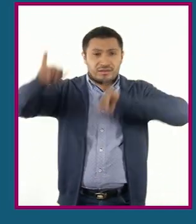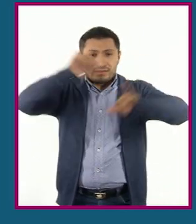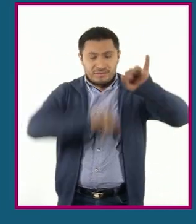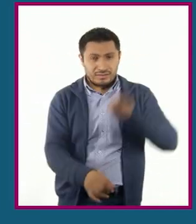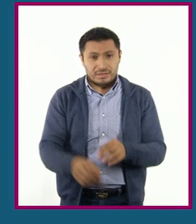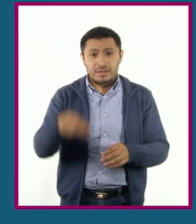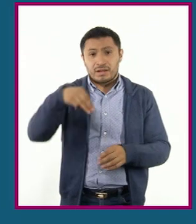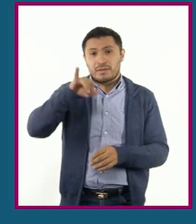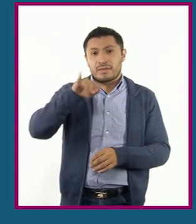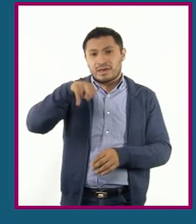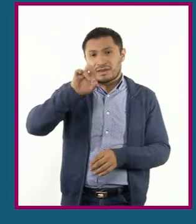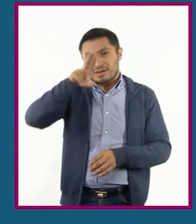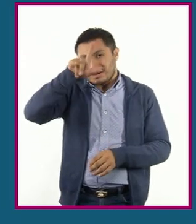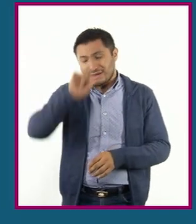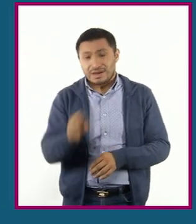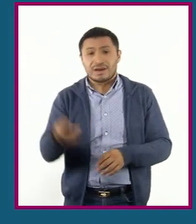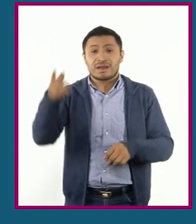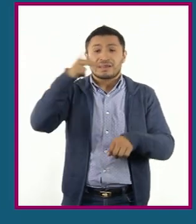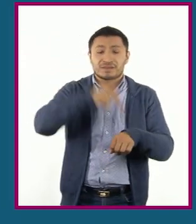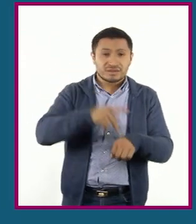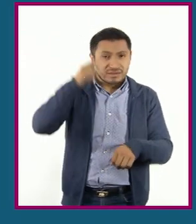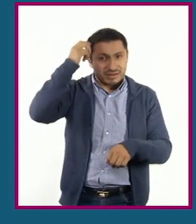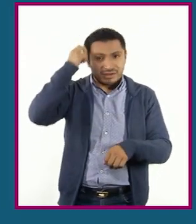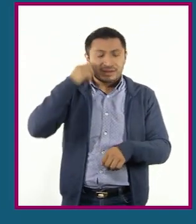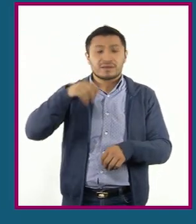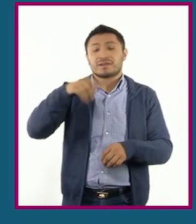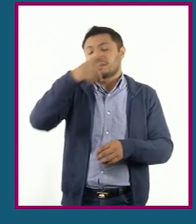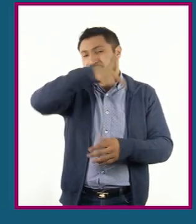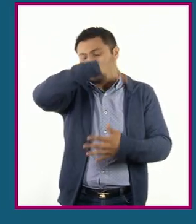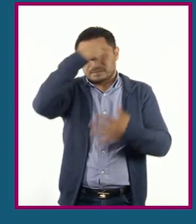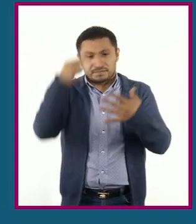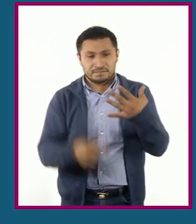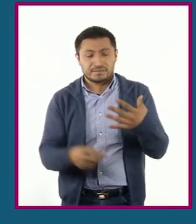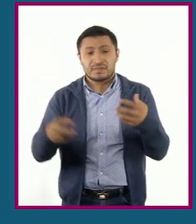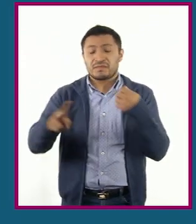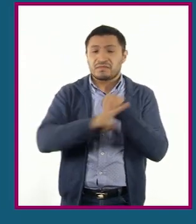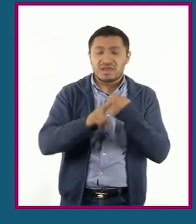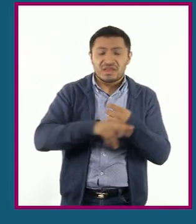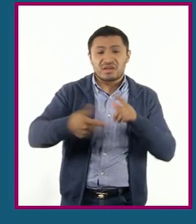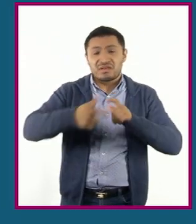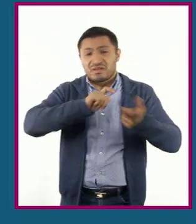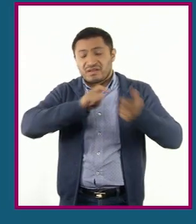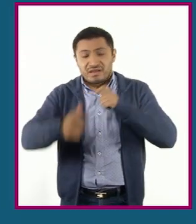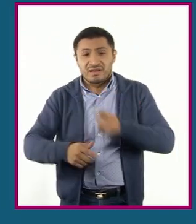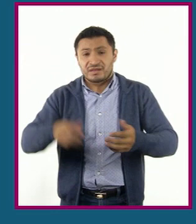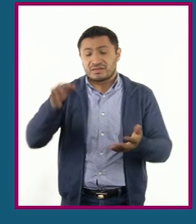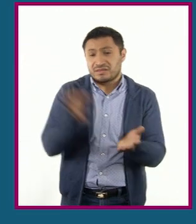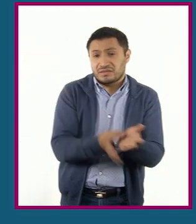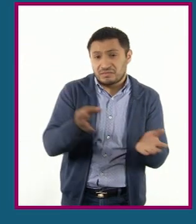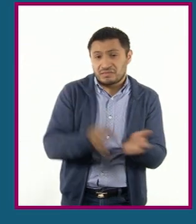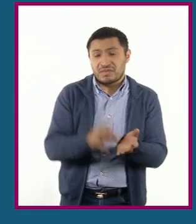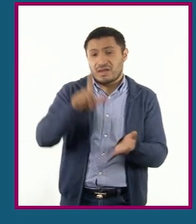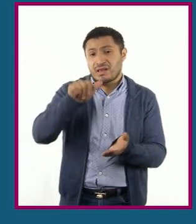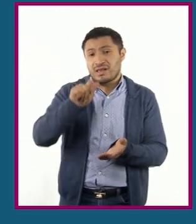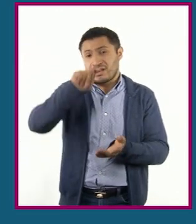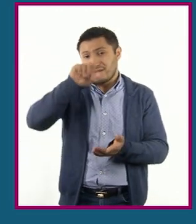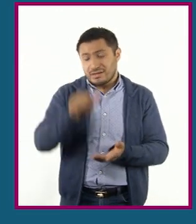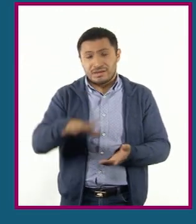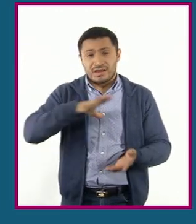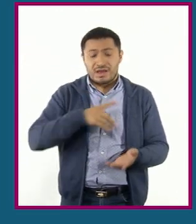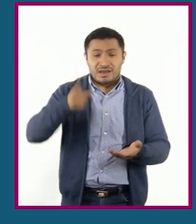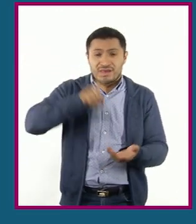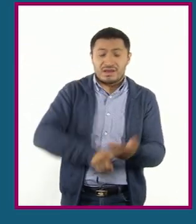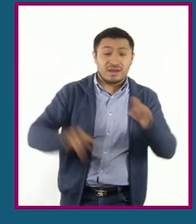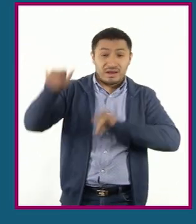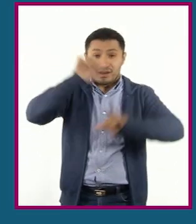Los minerales, rocas, ladrillos, vidrio, plásticos, herrería y latas están formados por elementos